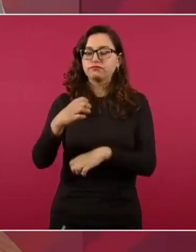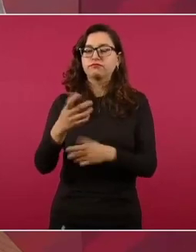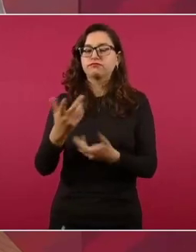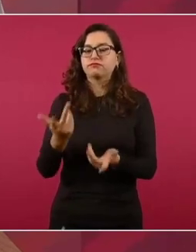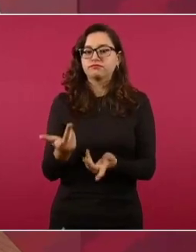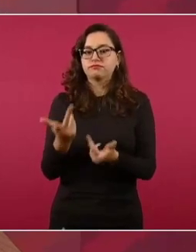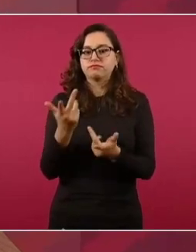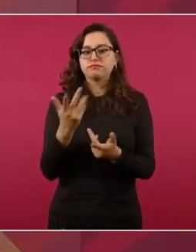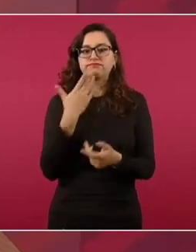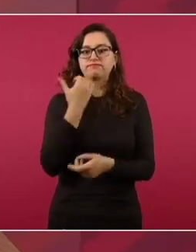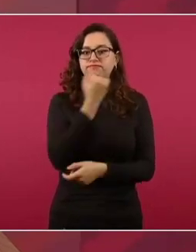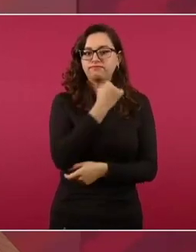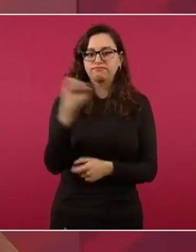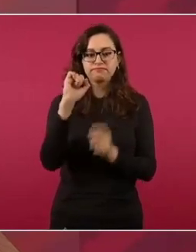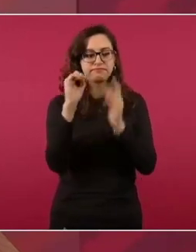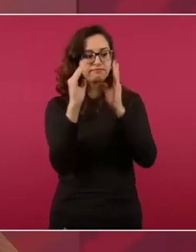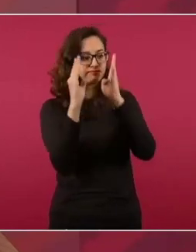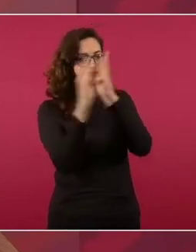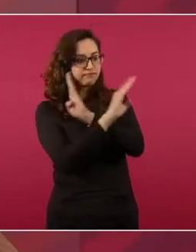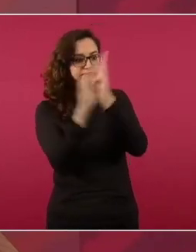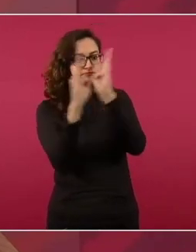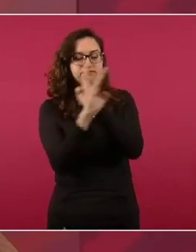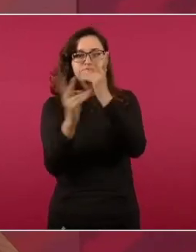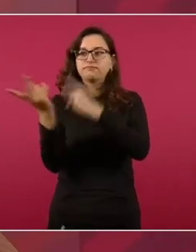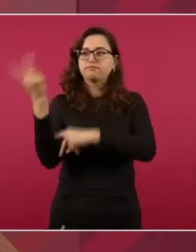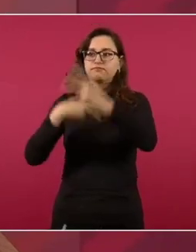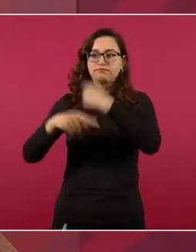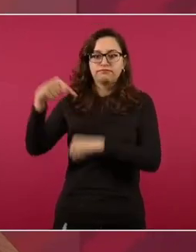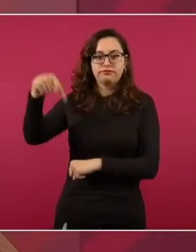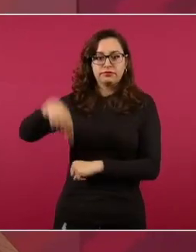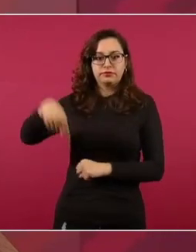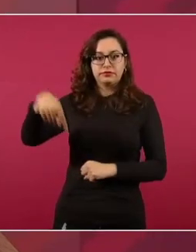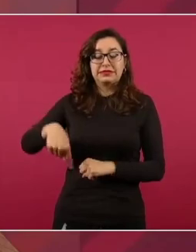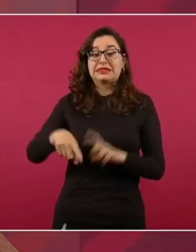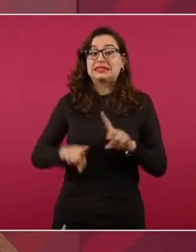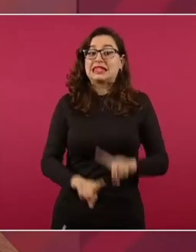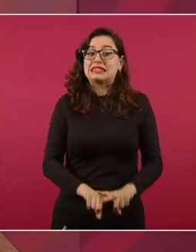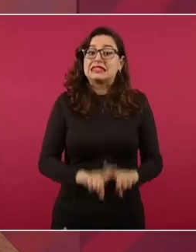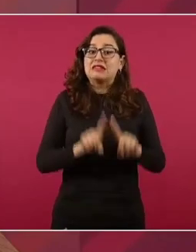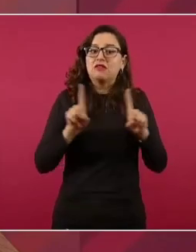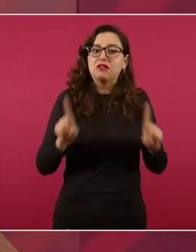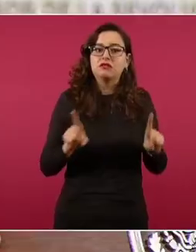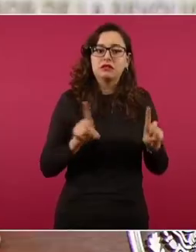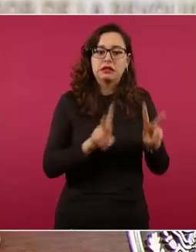el espionaje, que no la inteligencia,